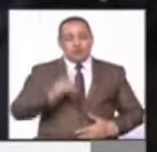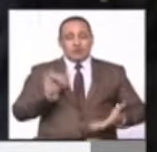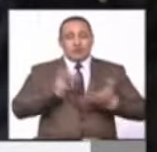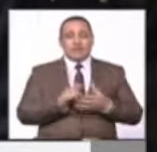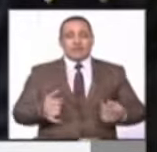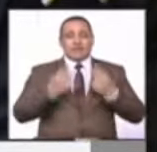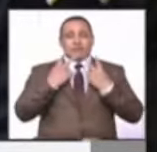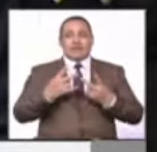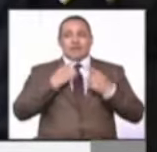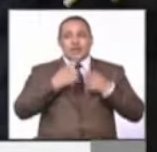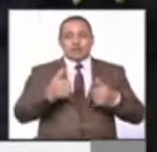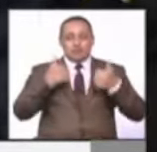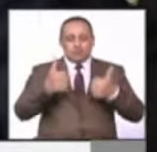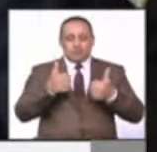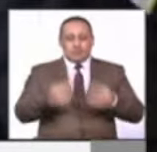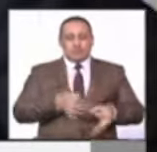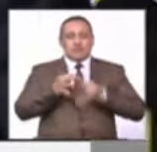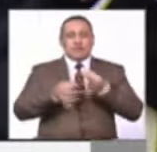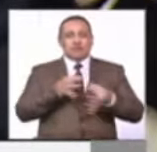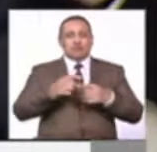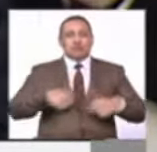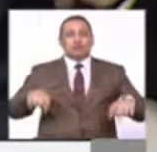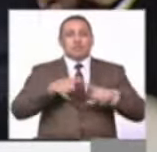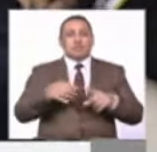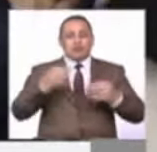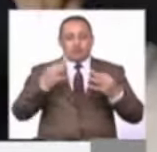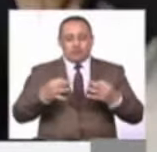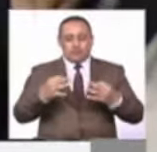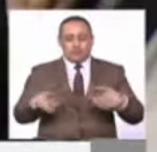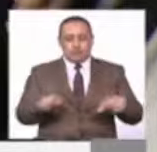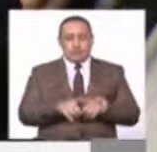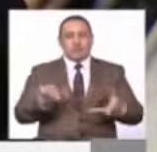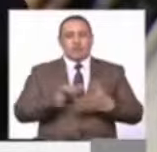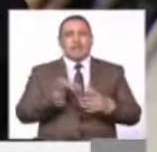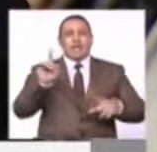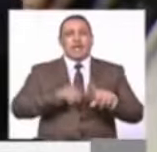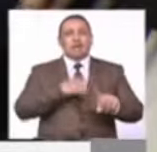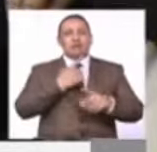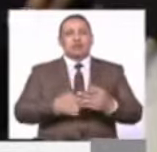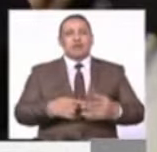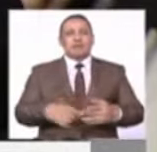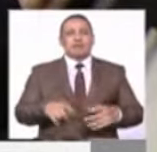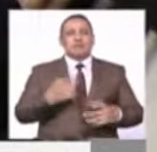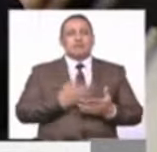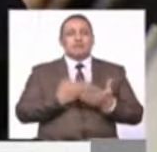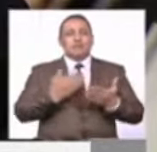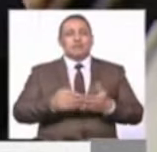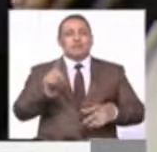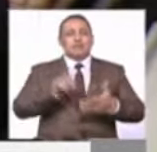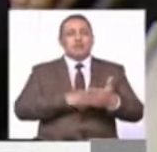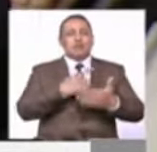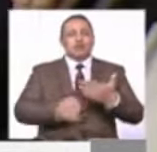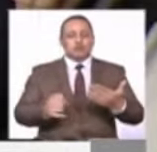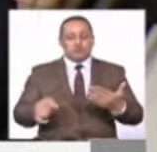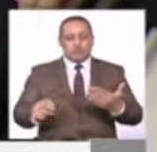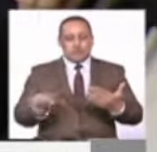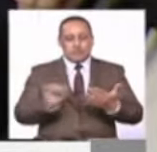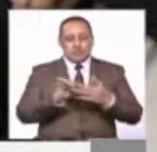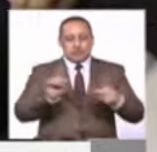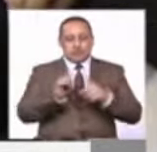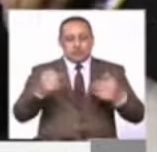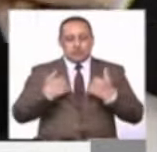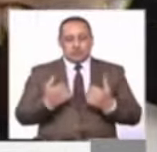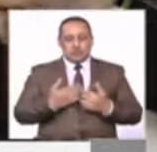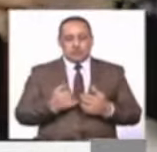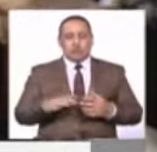una buena noticia Y ustedes lo van a confirmar al desaprobar esta propuesta de inhabilitación que no tiene